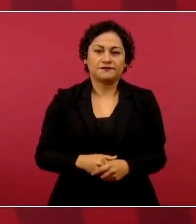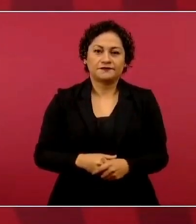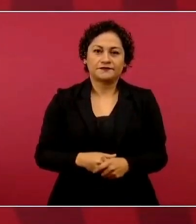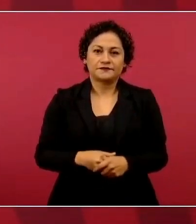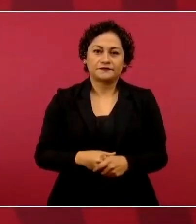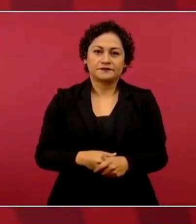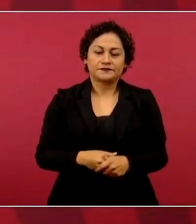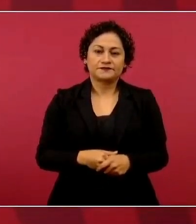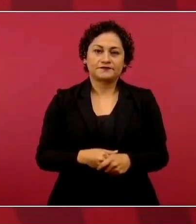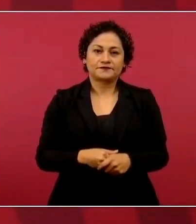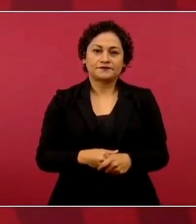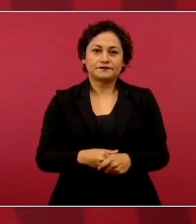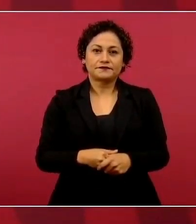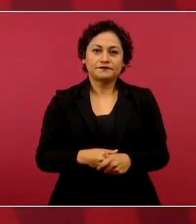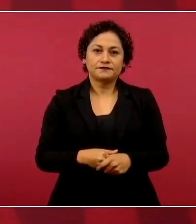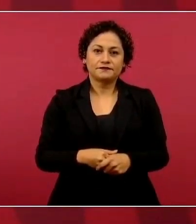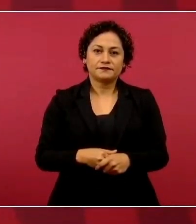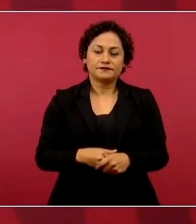Que